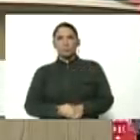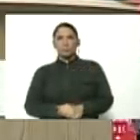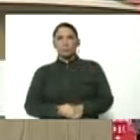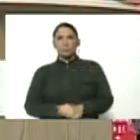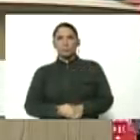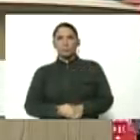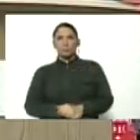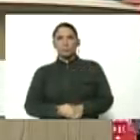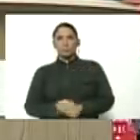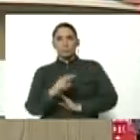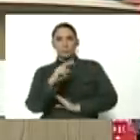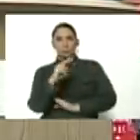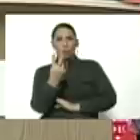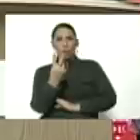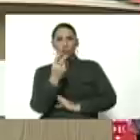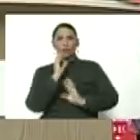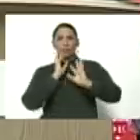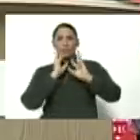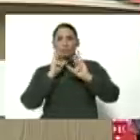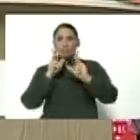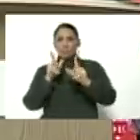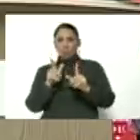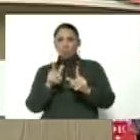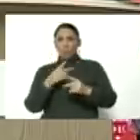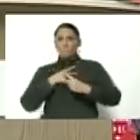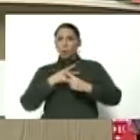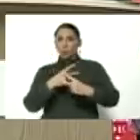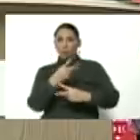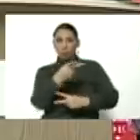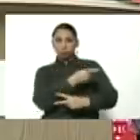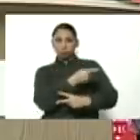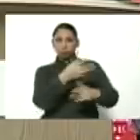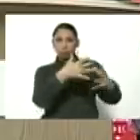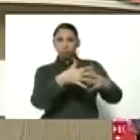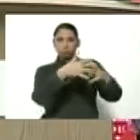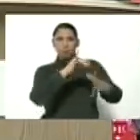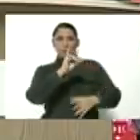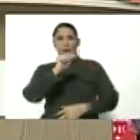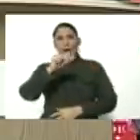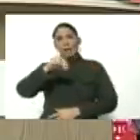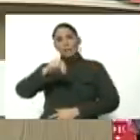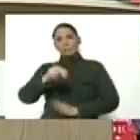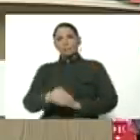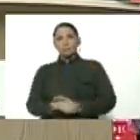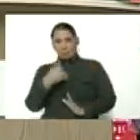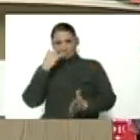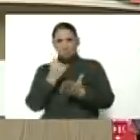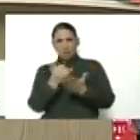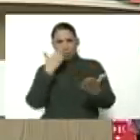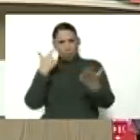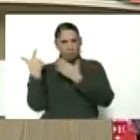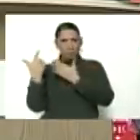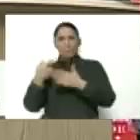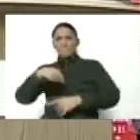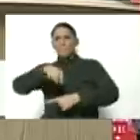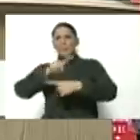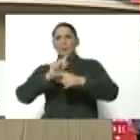de Norteamérica. Tenemos dos testimonios voluntarios del señor Airan Berry. Vamos a verlos, por favor. Primer